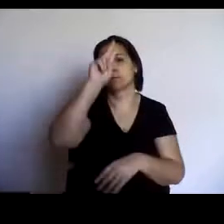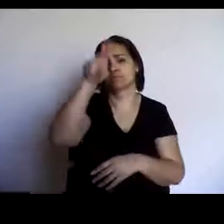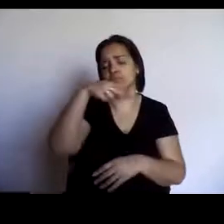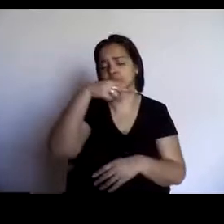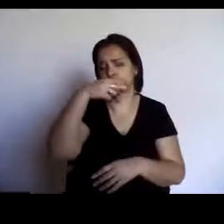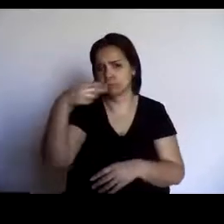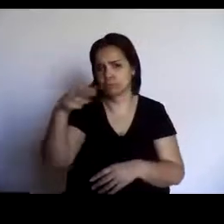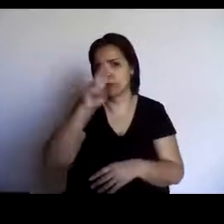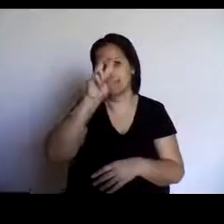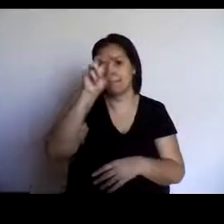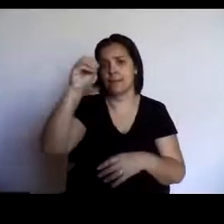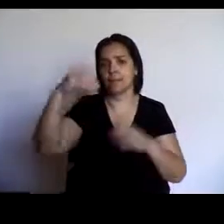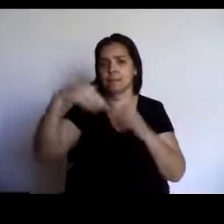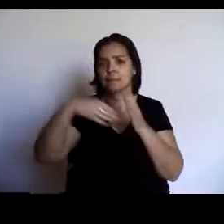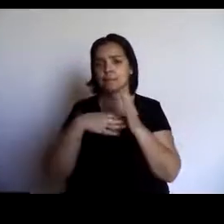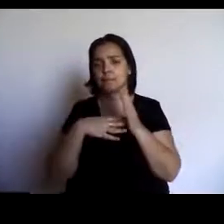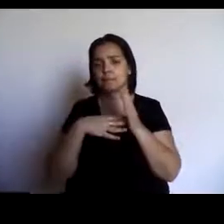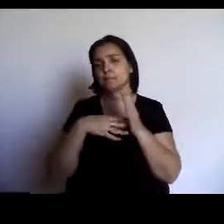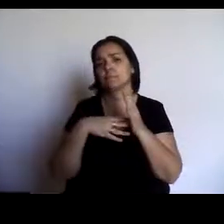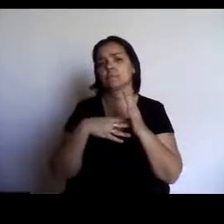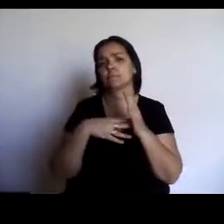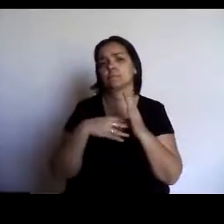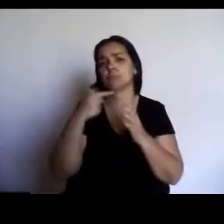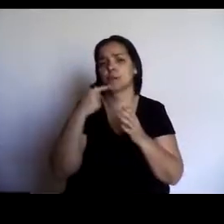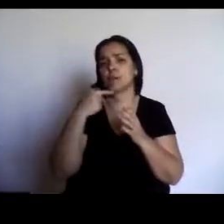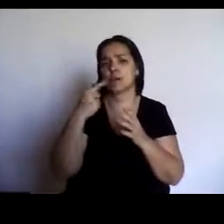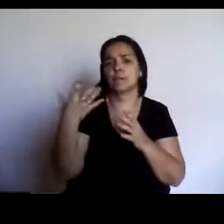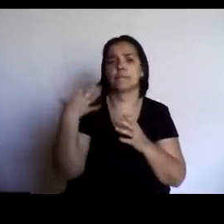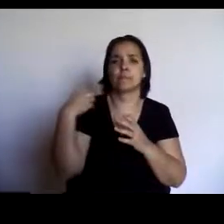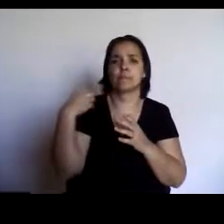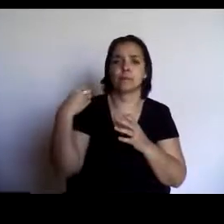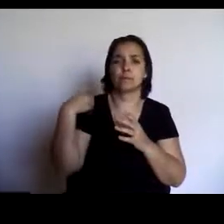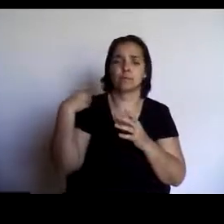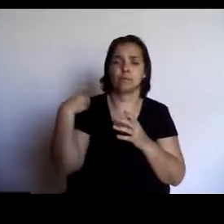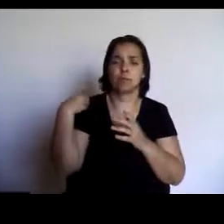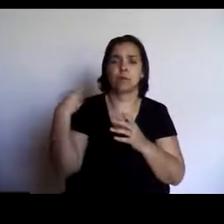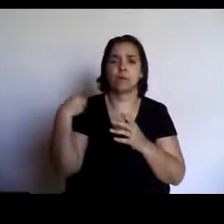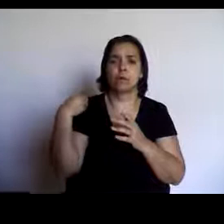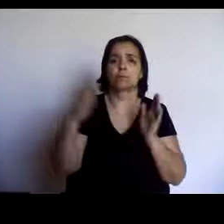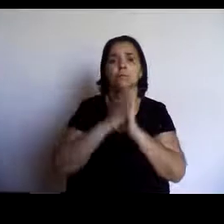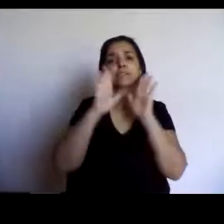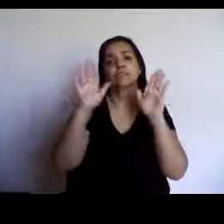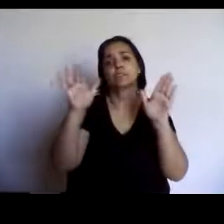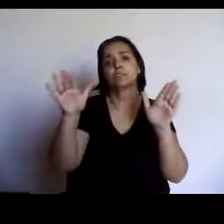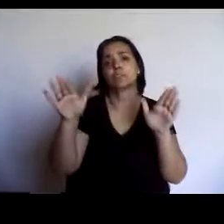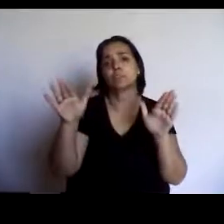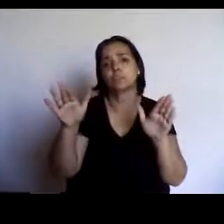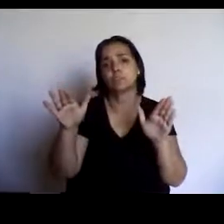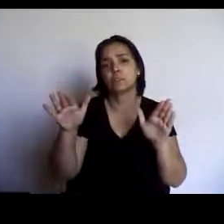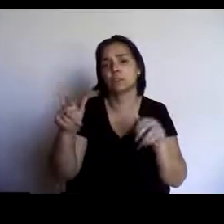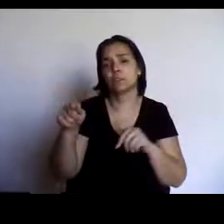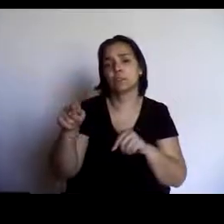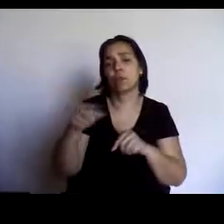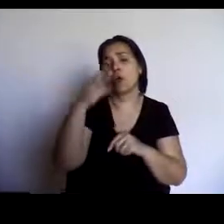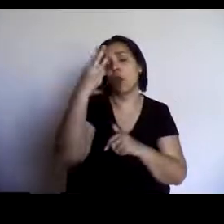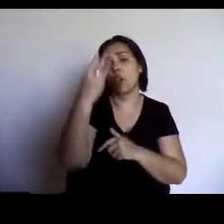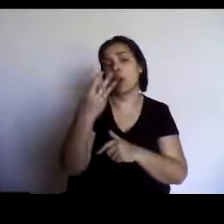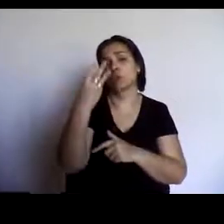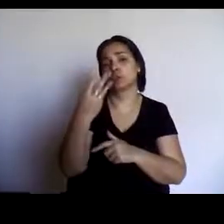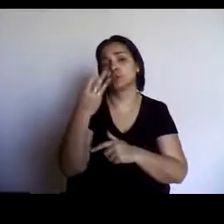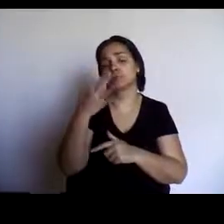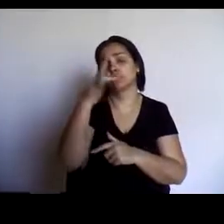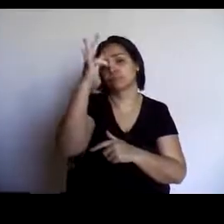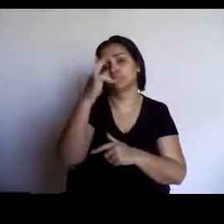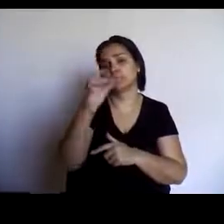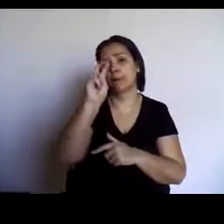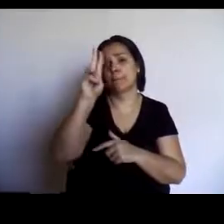también el caso de Zafra, Puebla de Sancho Pérez y Los Santos de Maimona, que entre los tres sí sumaban 20.000 euros, pero el Ministerio